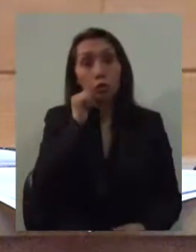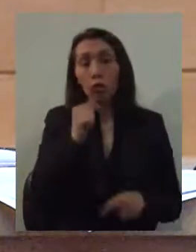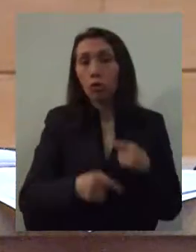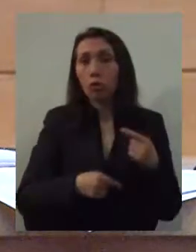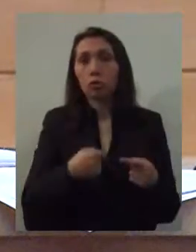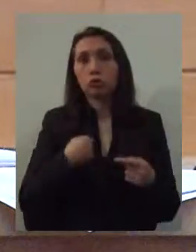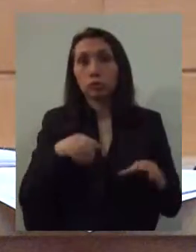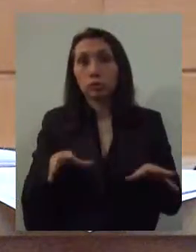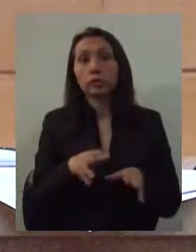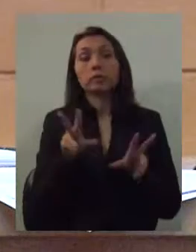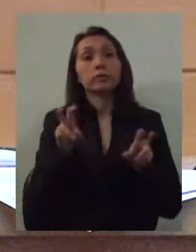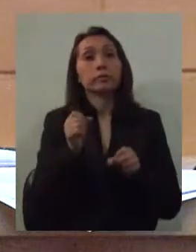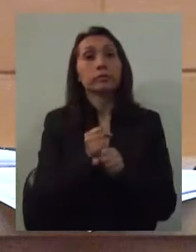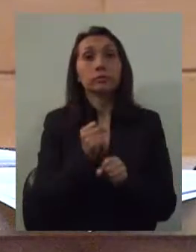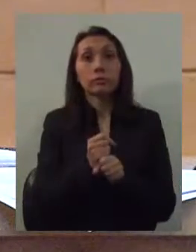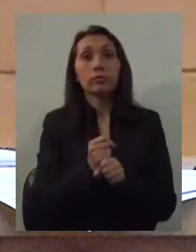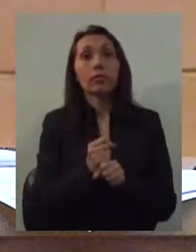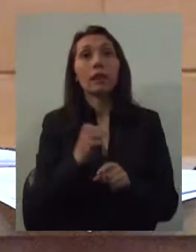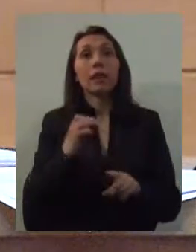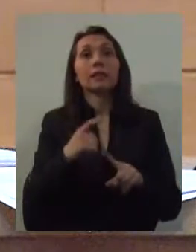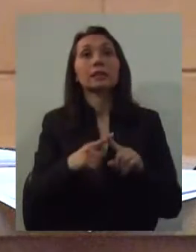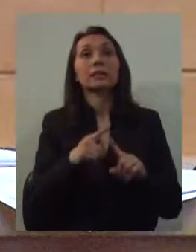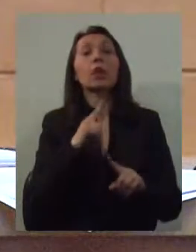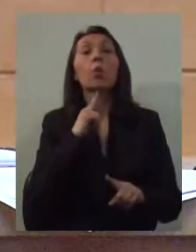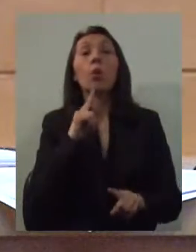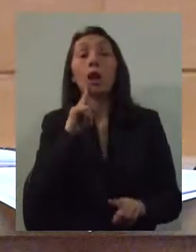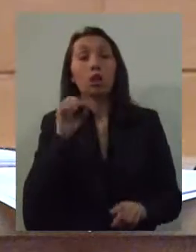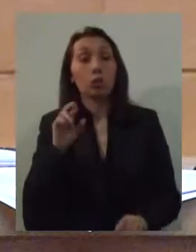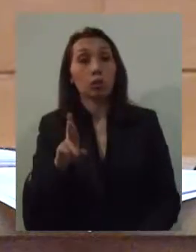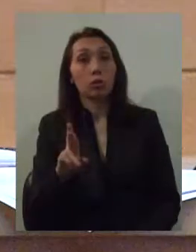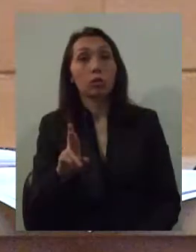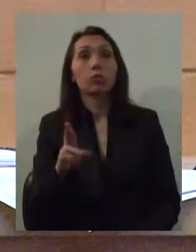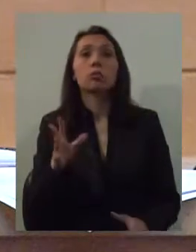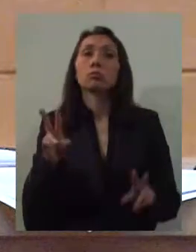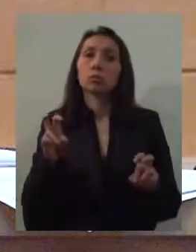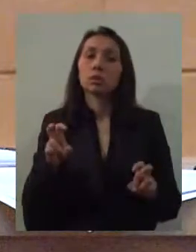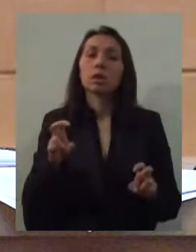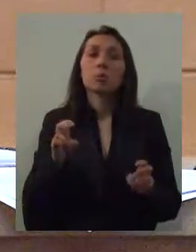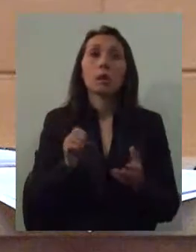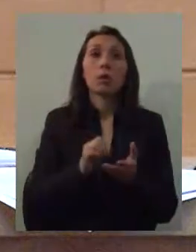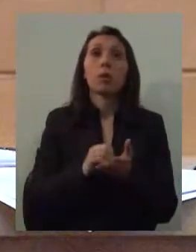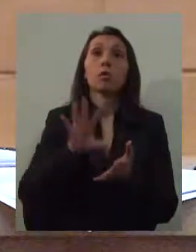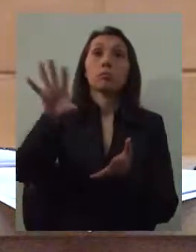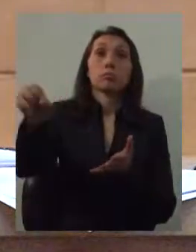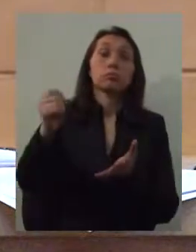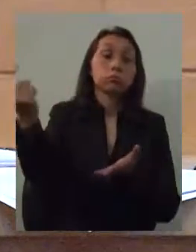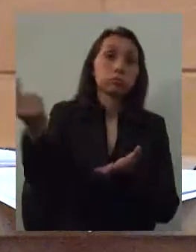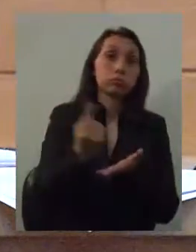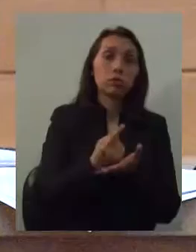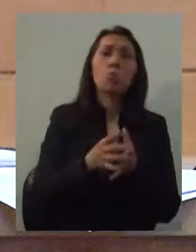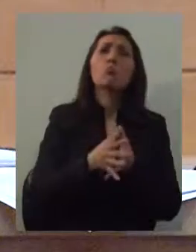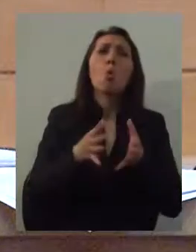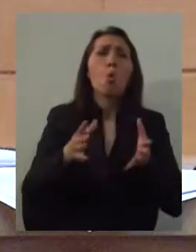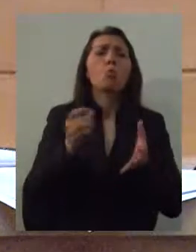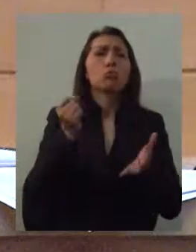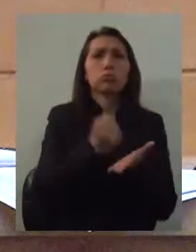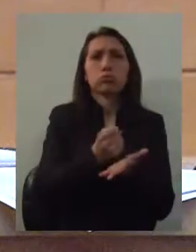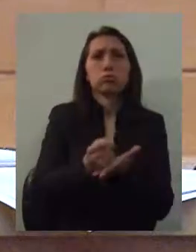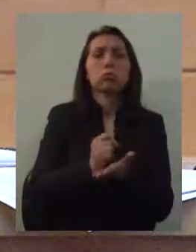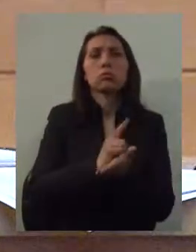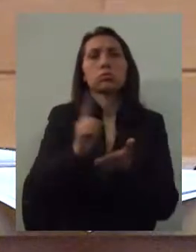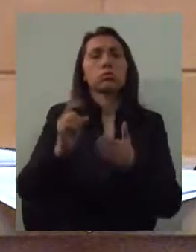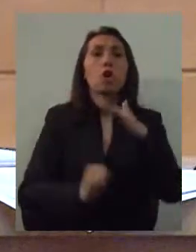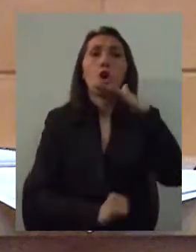lo que hago en materia de exequatur y lo que hago habitualmente en materia de extradiciones, porque tramitamos muchas extradiciones en la Corte